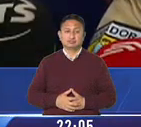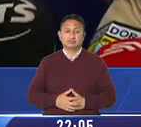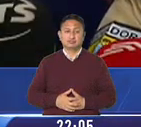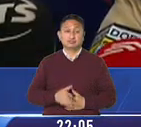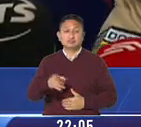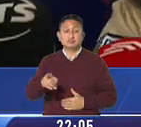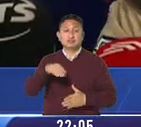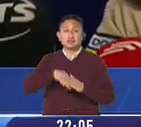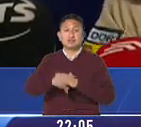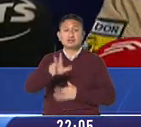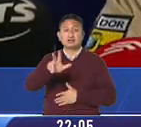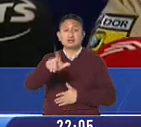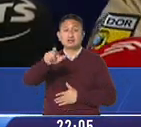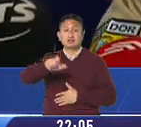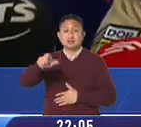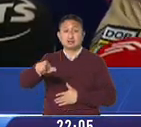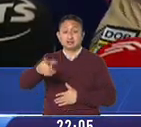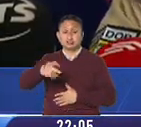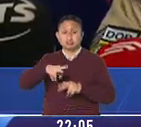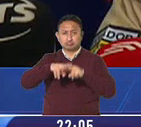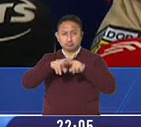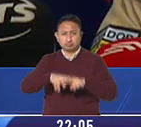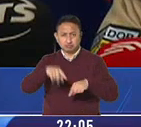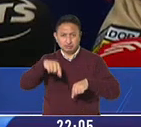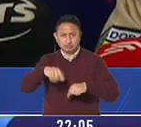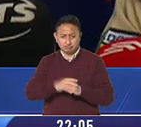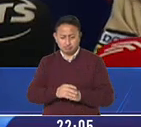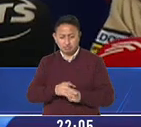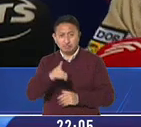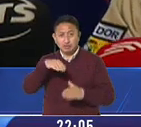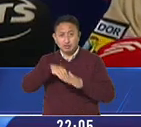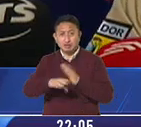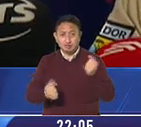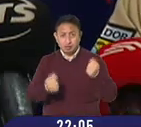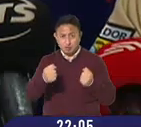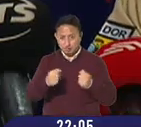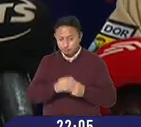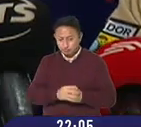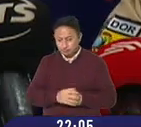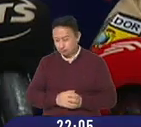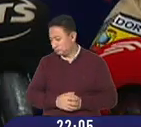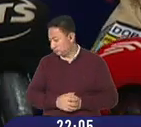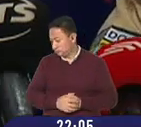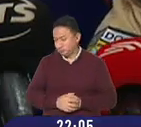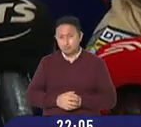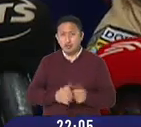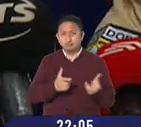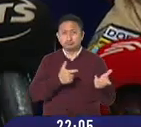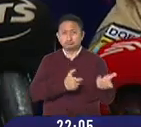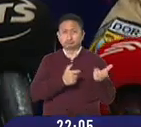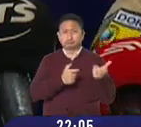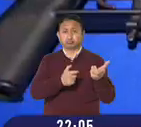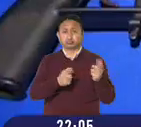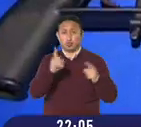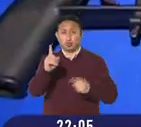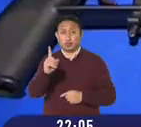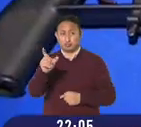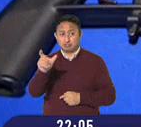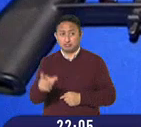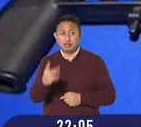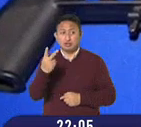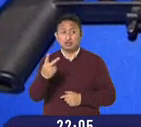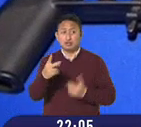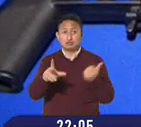3 personas y al realizar un registro minucioso encuentran en su interior una subametralladora calibre 9 milímetros,